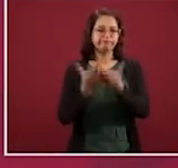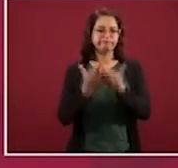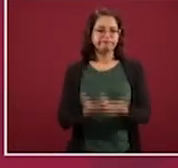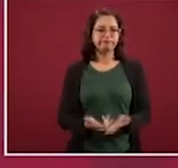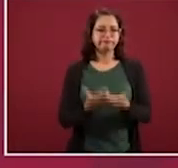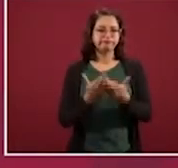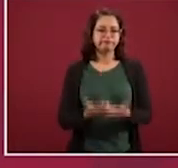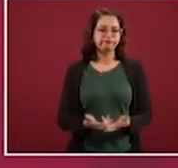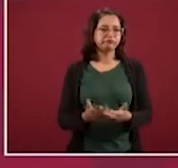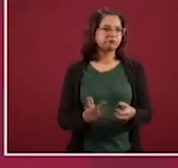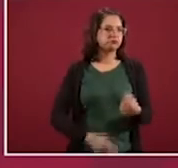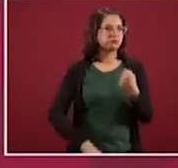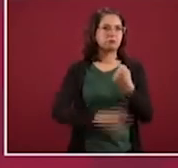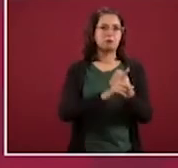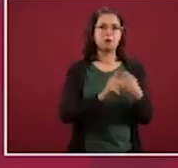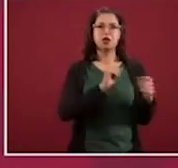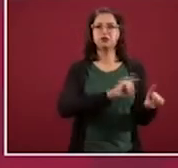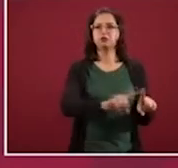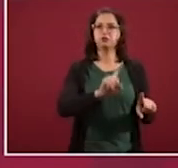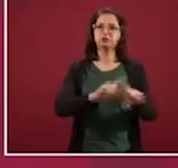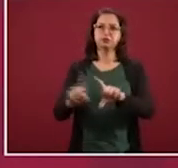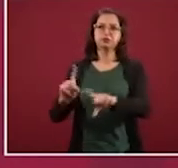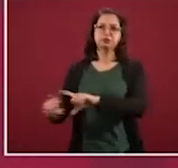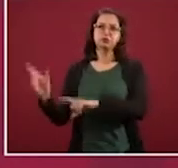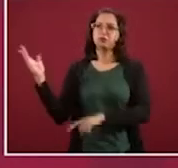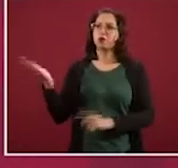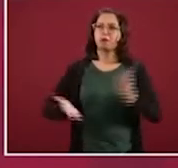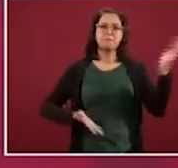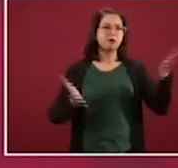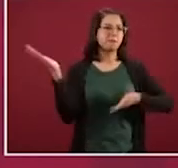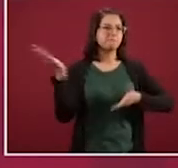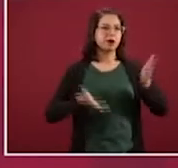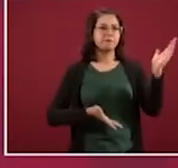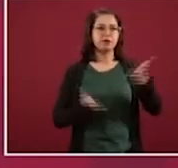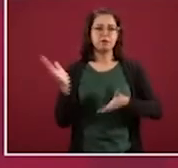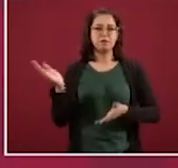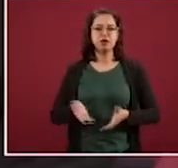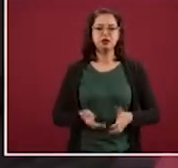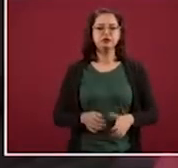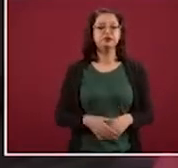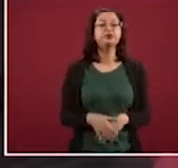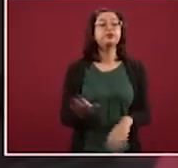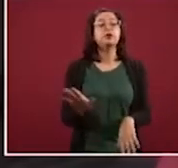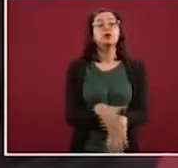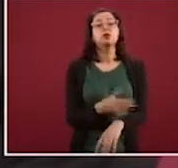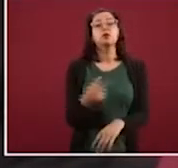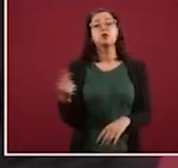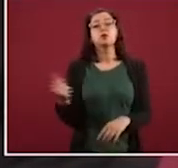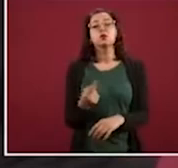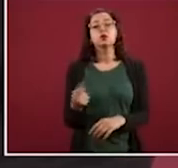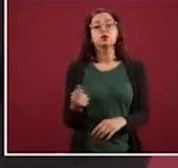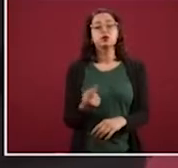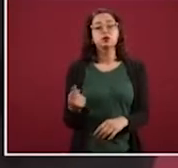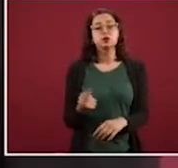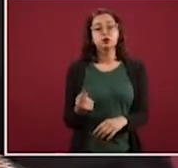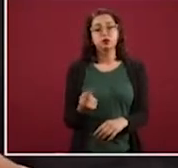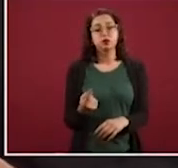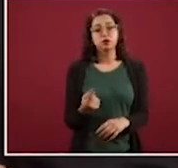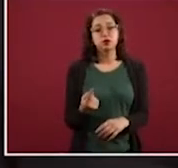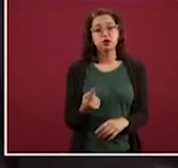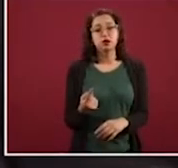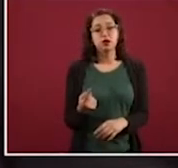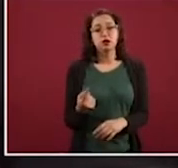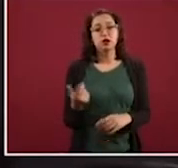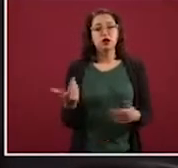de todas partes del mundo porque se trata de